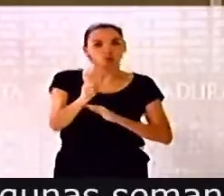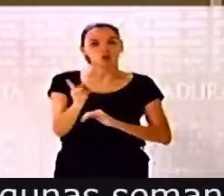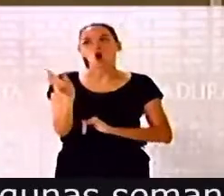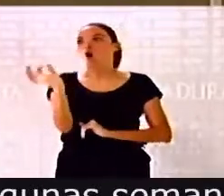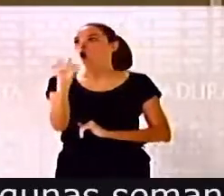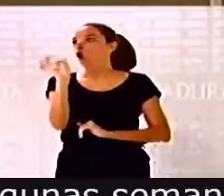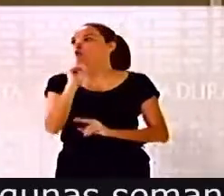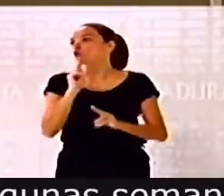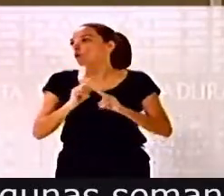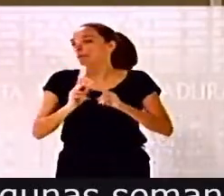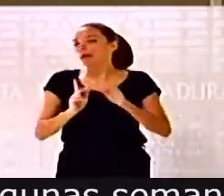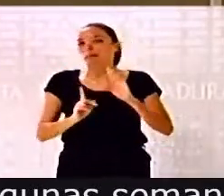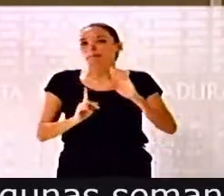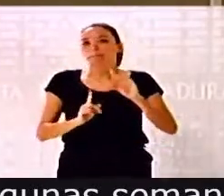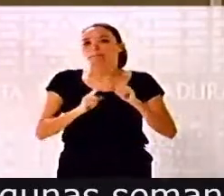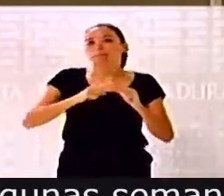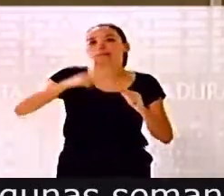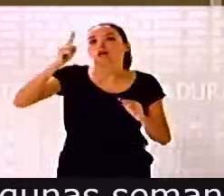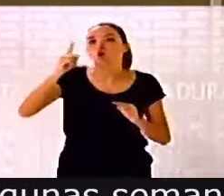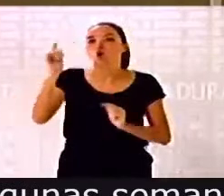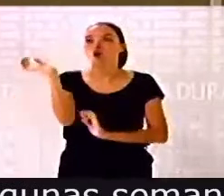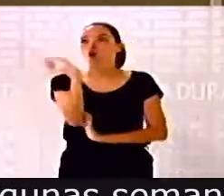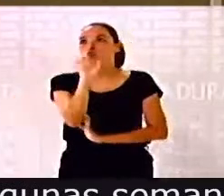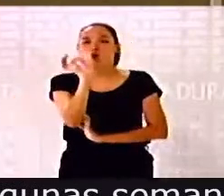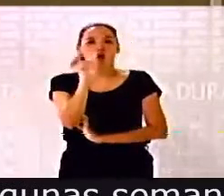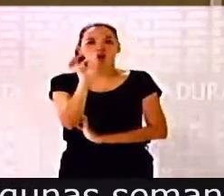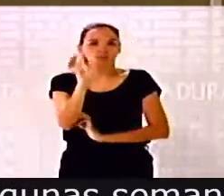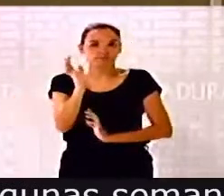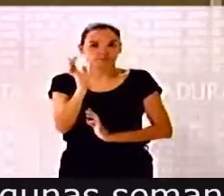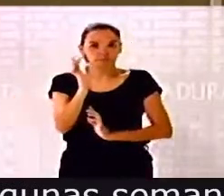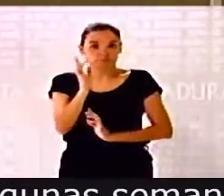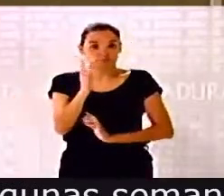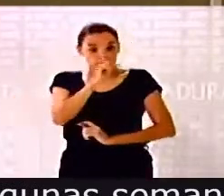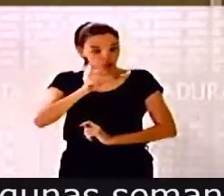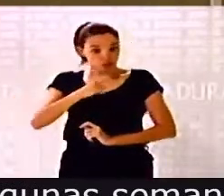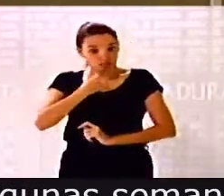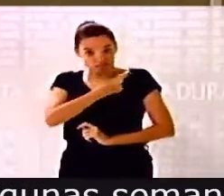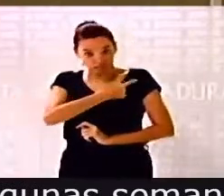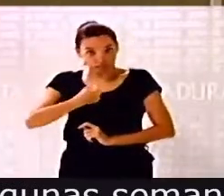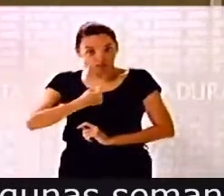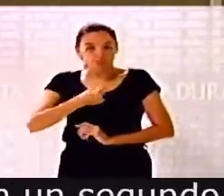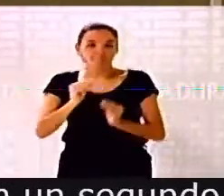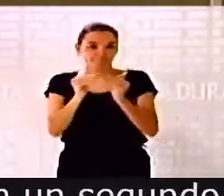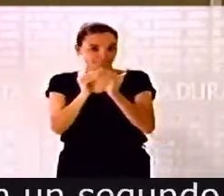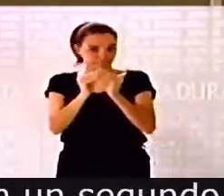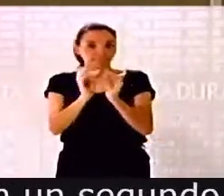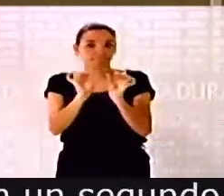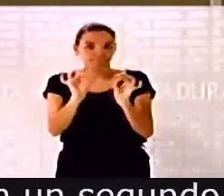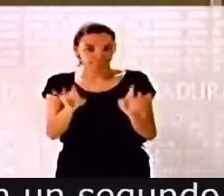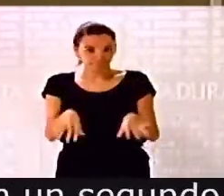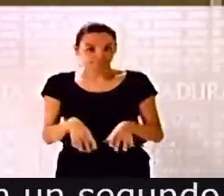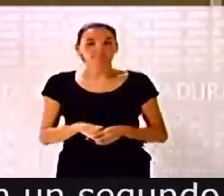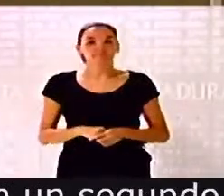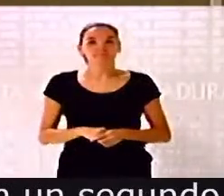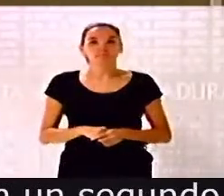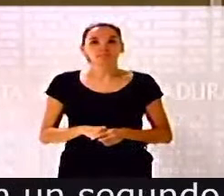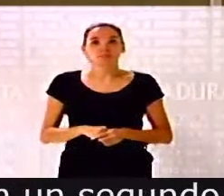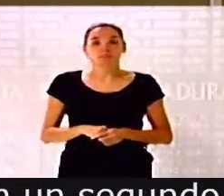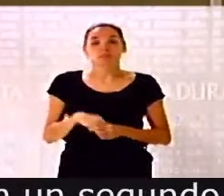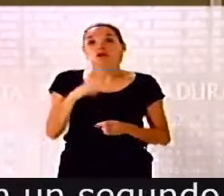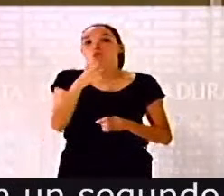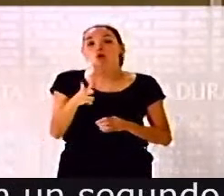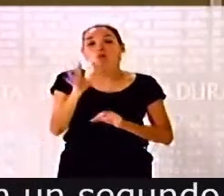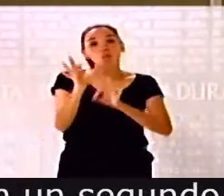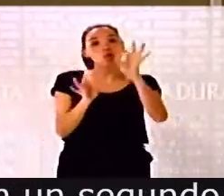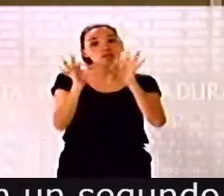un segundo pico o que estábamos pues yo creo que ya no es cuestionable, ¿no? La incidencia acumulada en los últimos